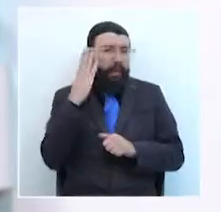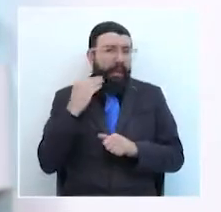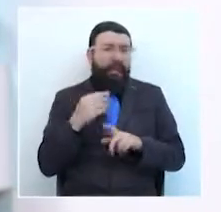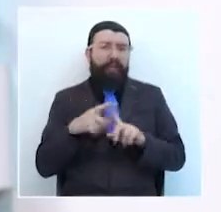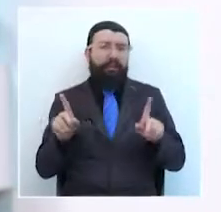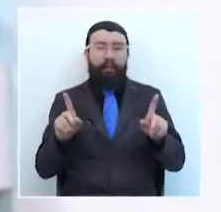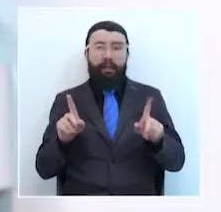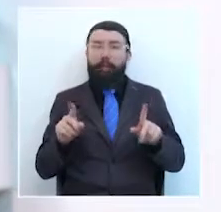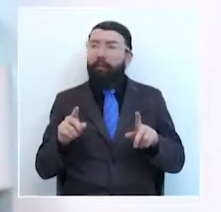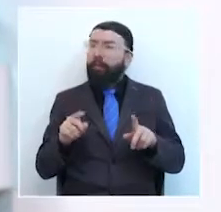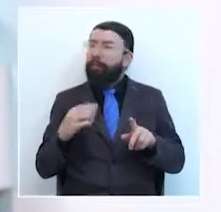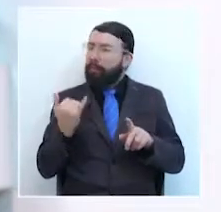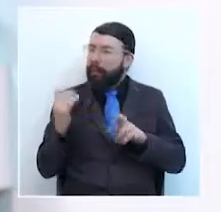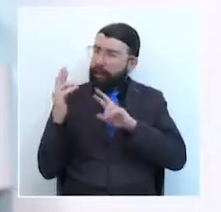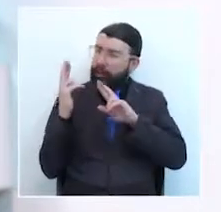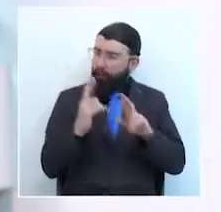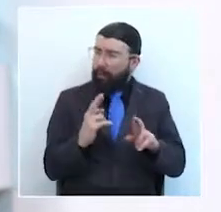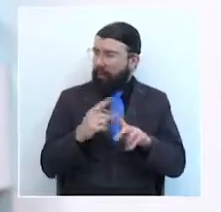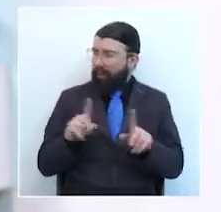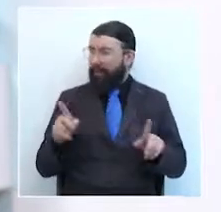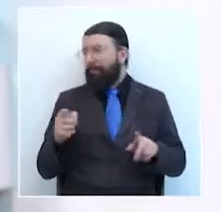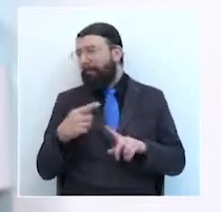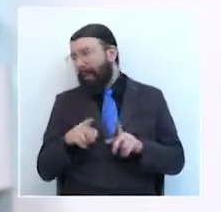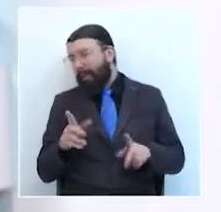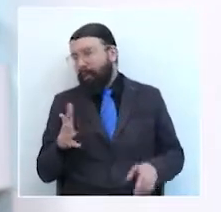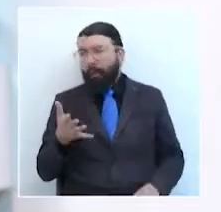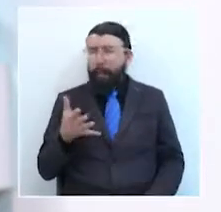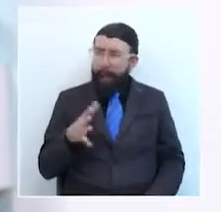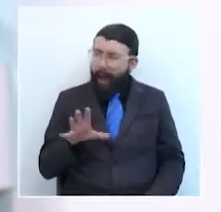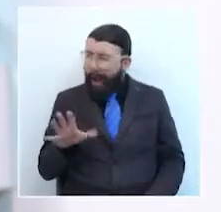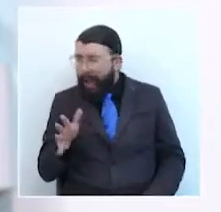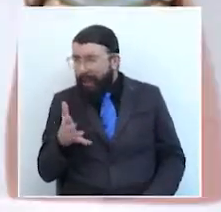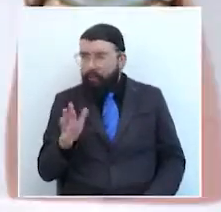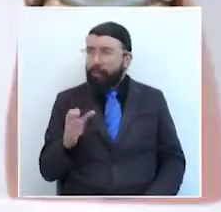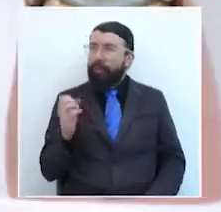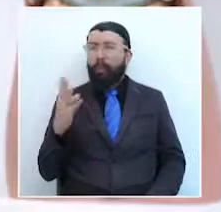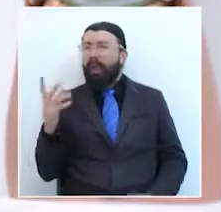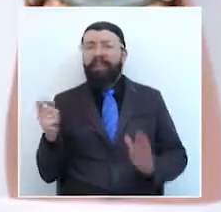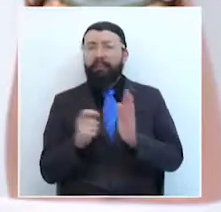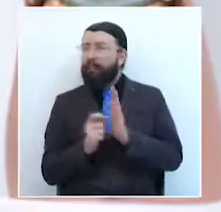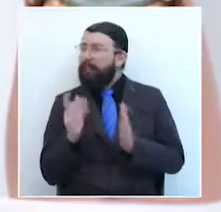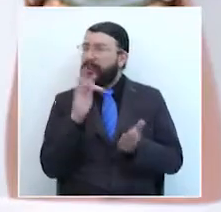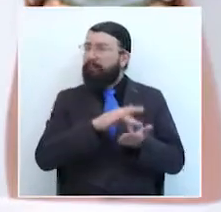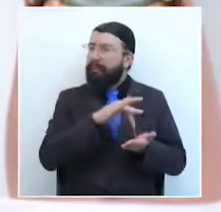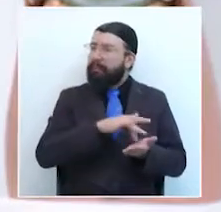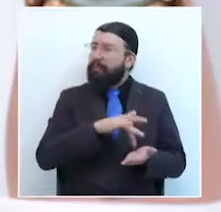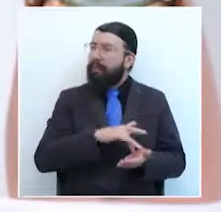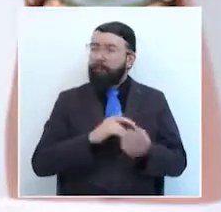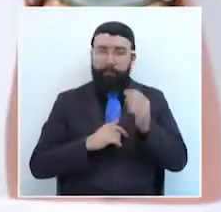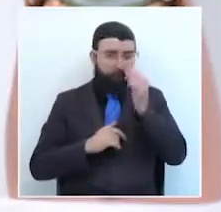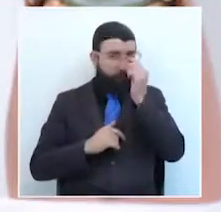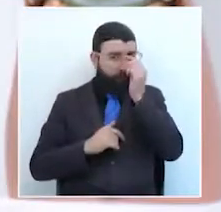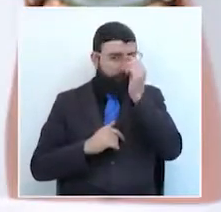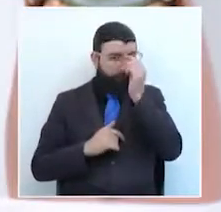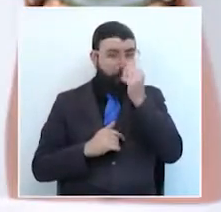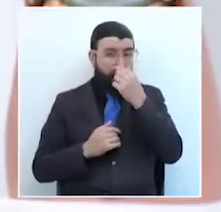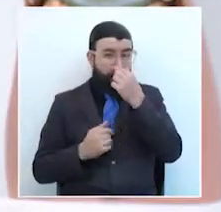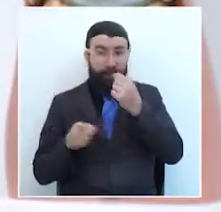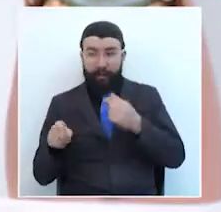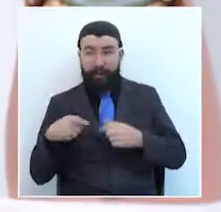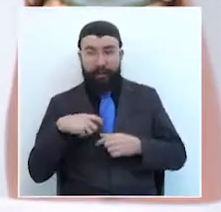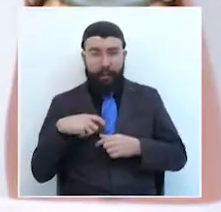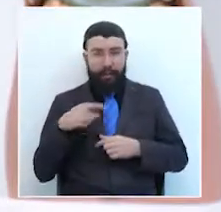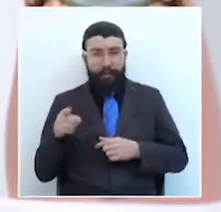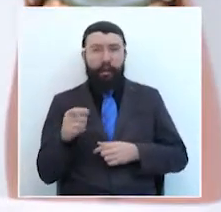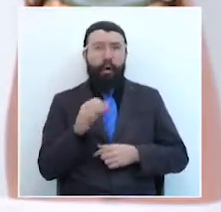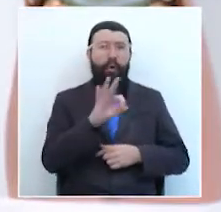la respuesta a la gente también es diferente pero más o menos cuando este proceso hay un protocolo que está diseñado entre 8 y 10